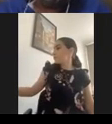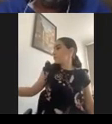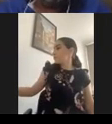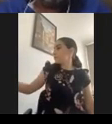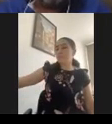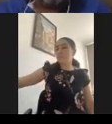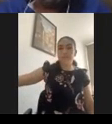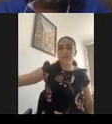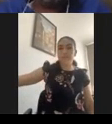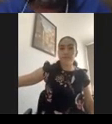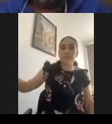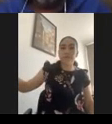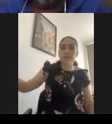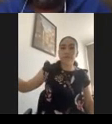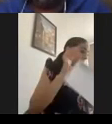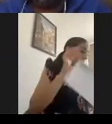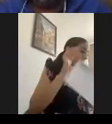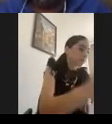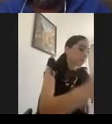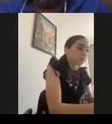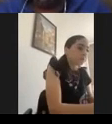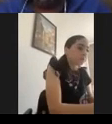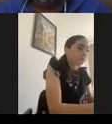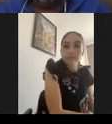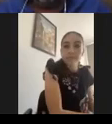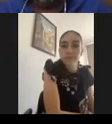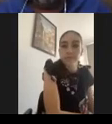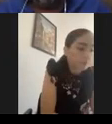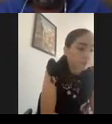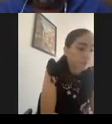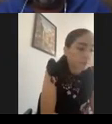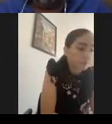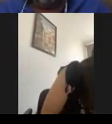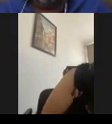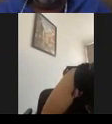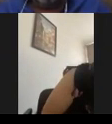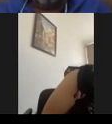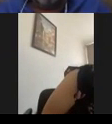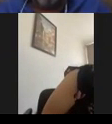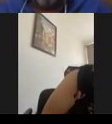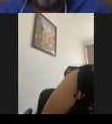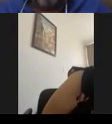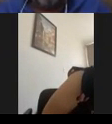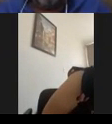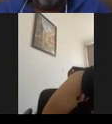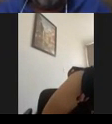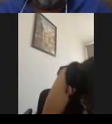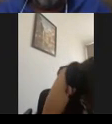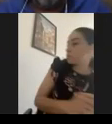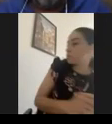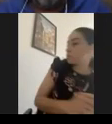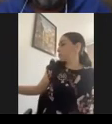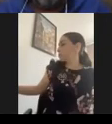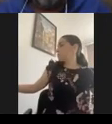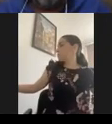en Tepa. Quiero comentarles una parte que también se nos fue Alejandro. Yo hablaba